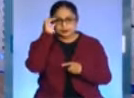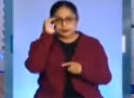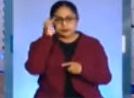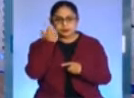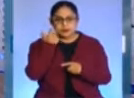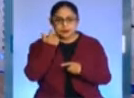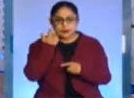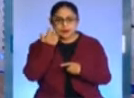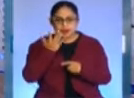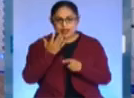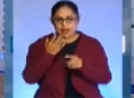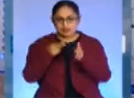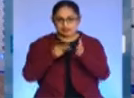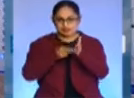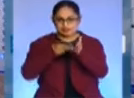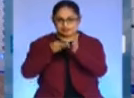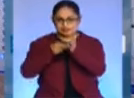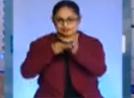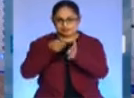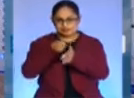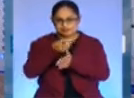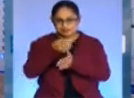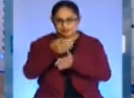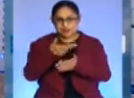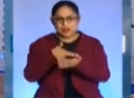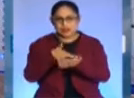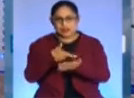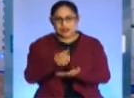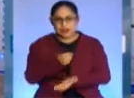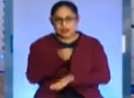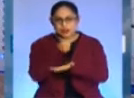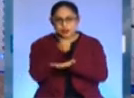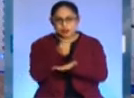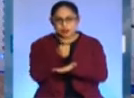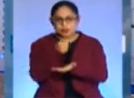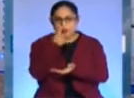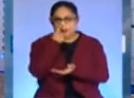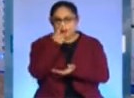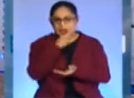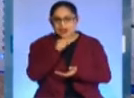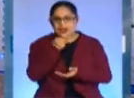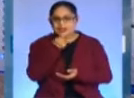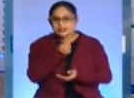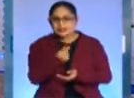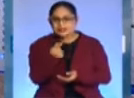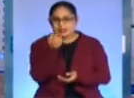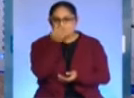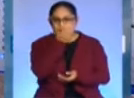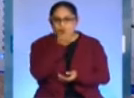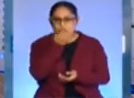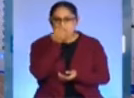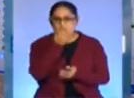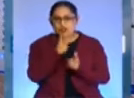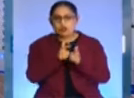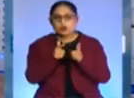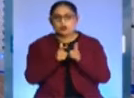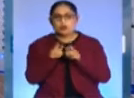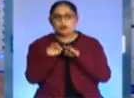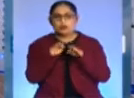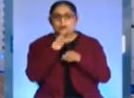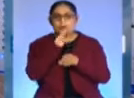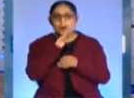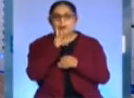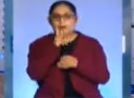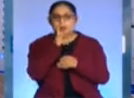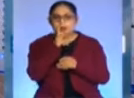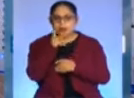que se etiqueten recursos el próximo año al servicio de estancias infantiles. En la entidad, un grupo de trabajadoras y madres de